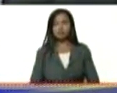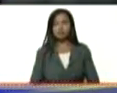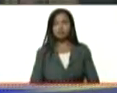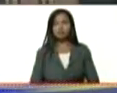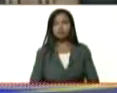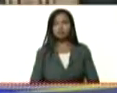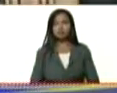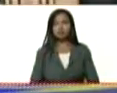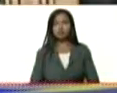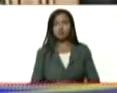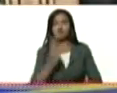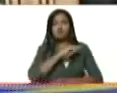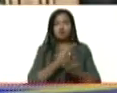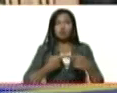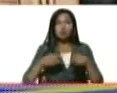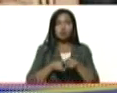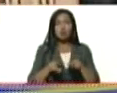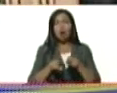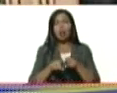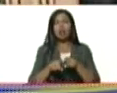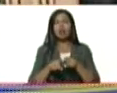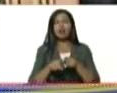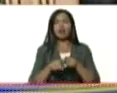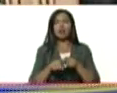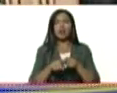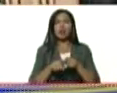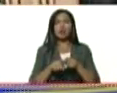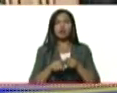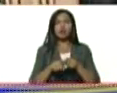Potencias medias como la República Islámica de Irán,